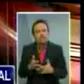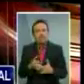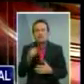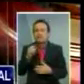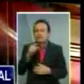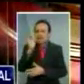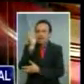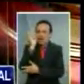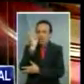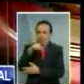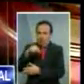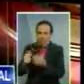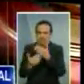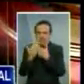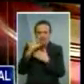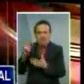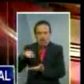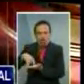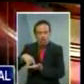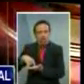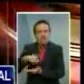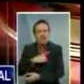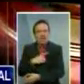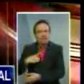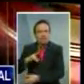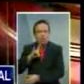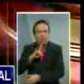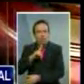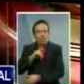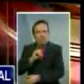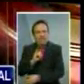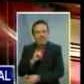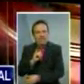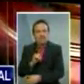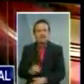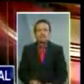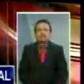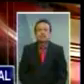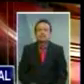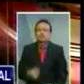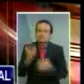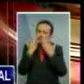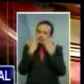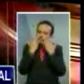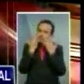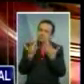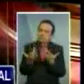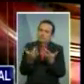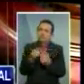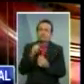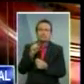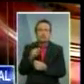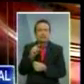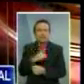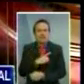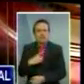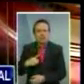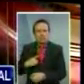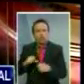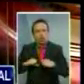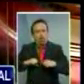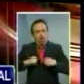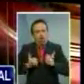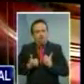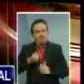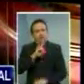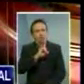reunión que tuvieron hoy día de la mañana en el Congreso con los diputados de la UDI y sorprende un poco que sea precisamente con diputados jóvenes de